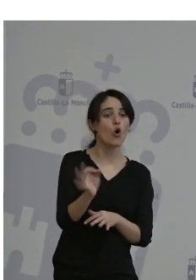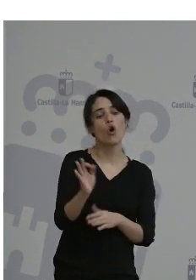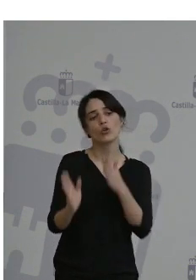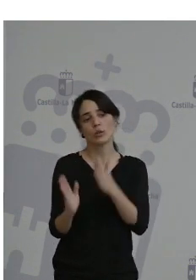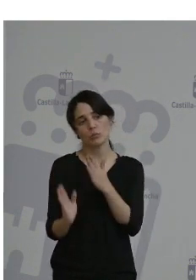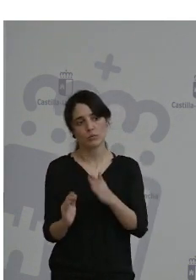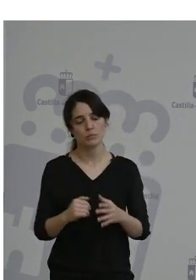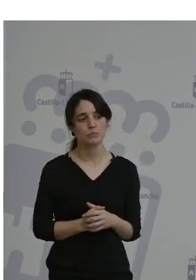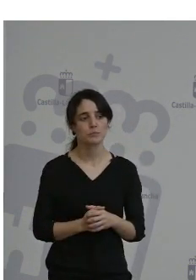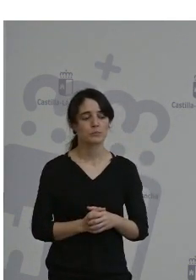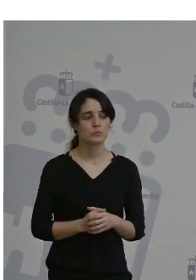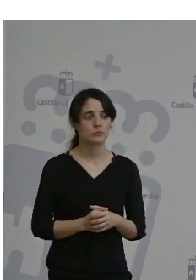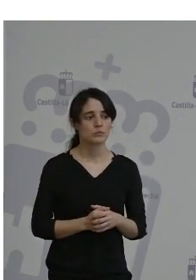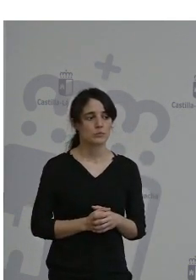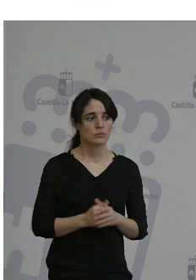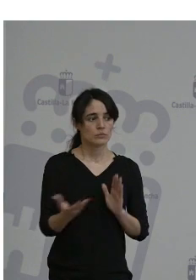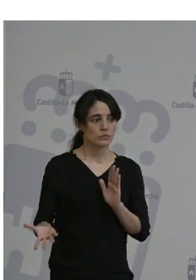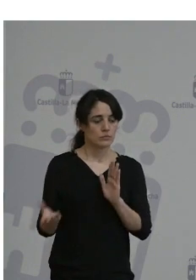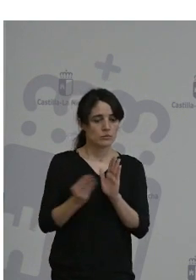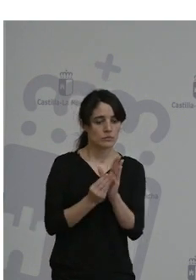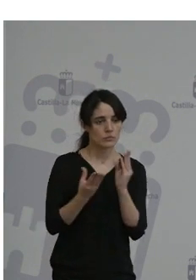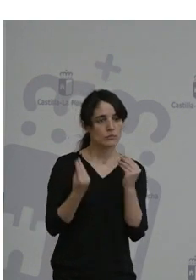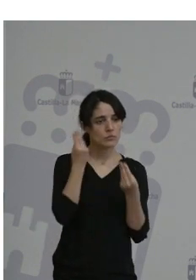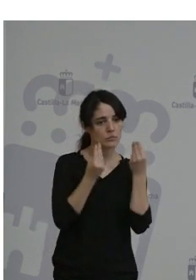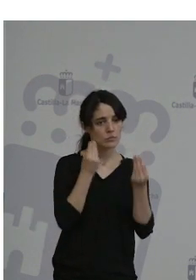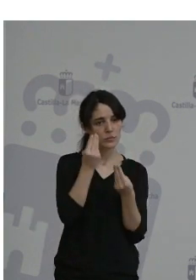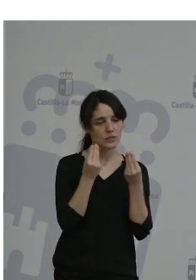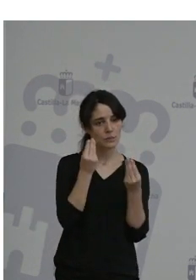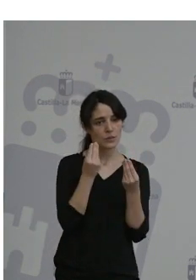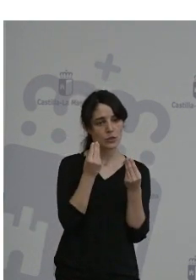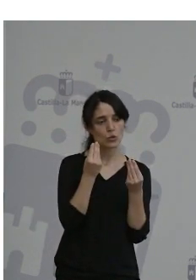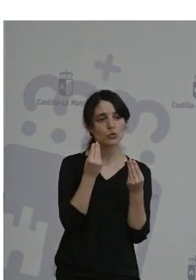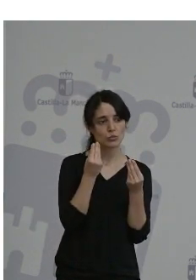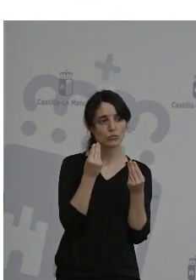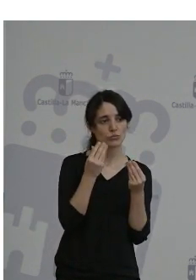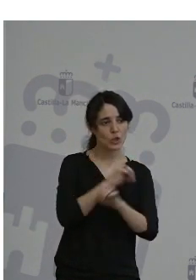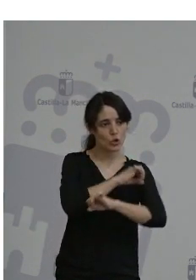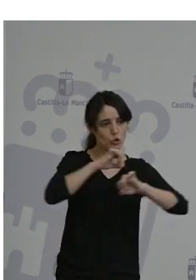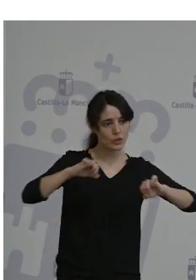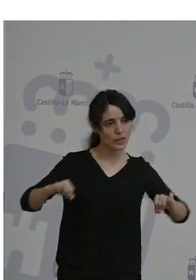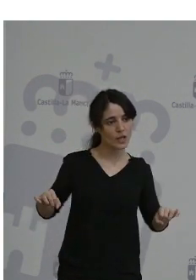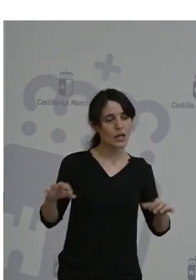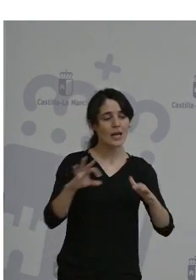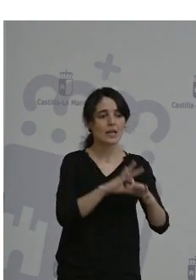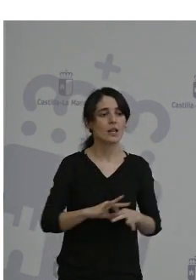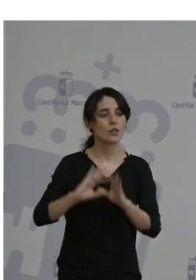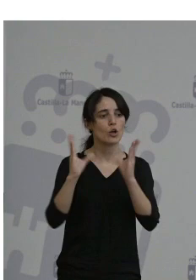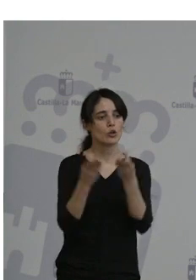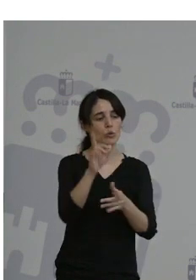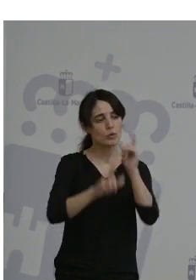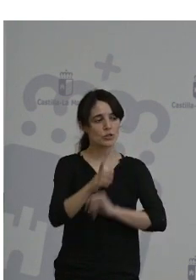Adicionalmente, son muchas las previsiones normativas que se han venido consagrando en relación con el colectivo de personas con discapacidad,